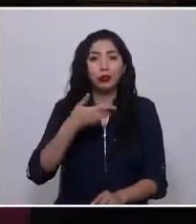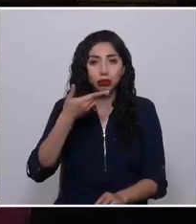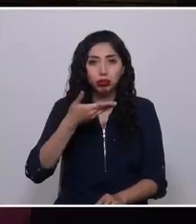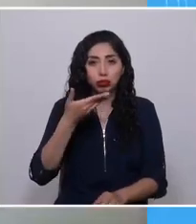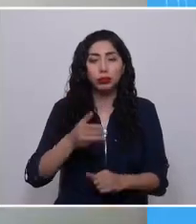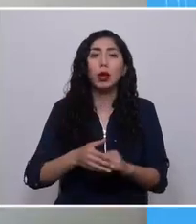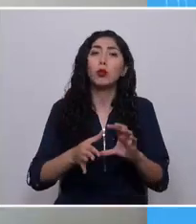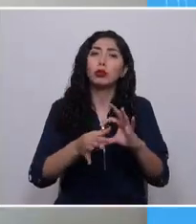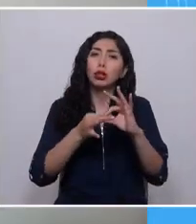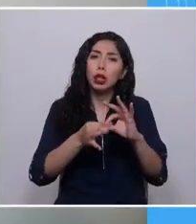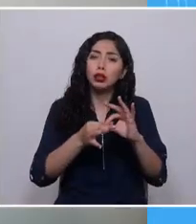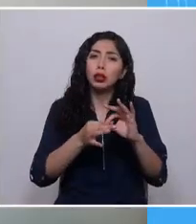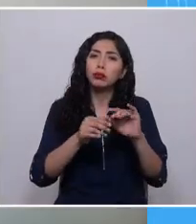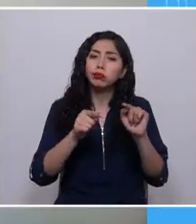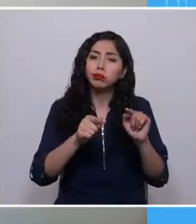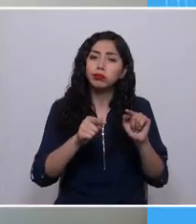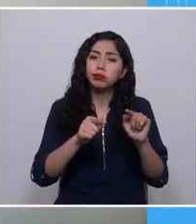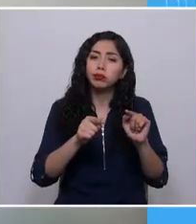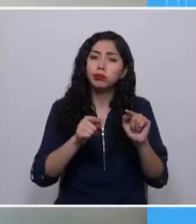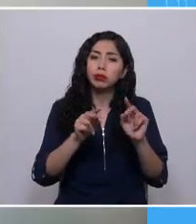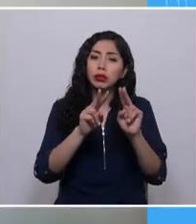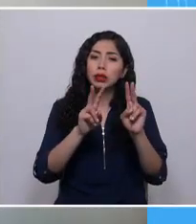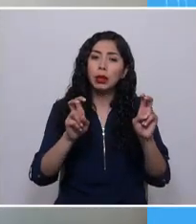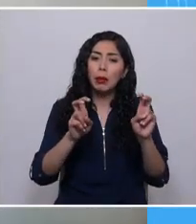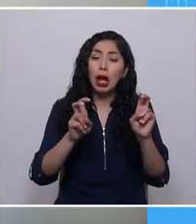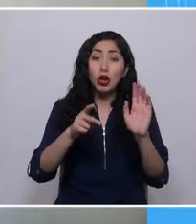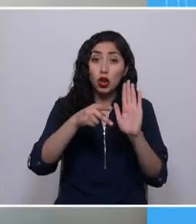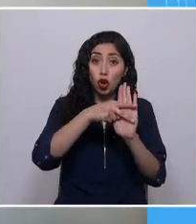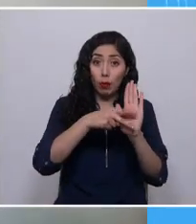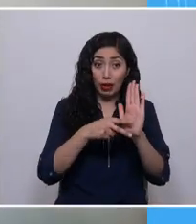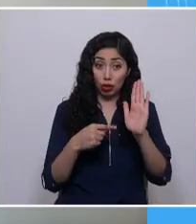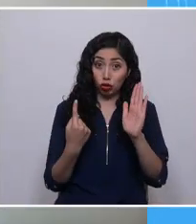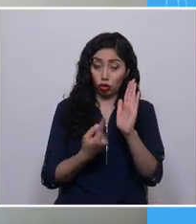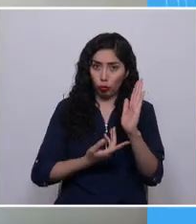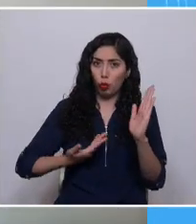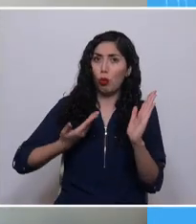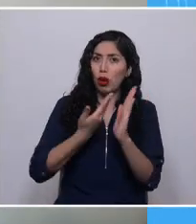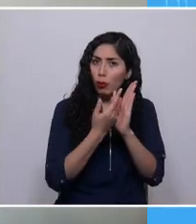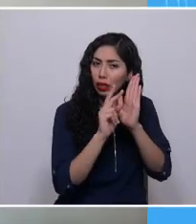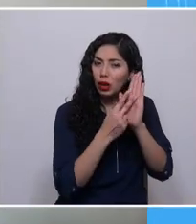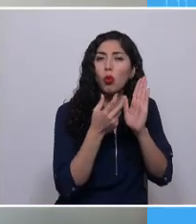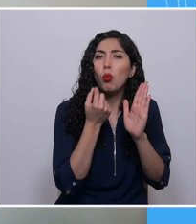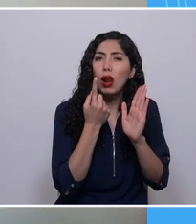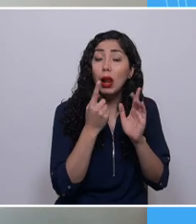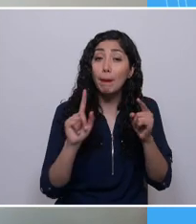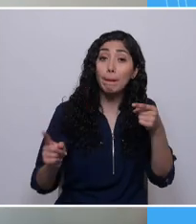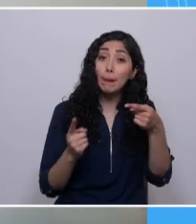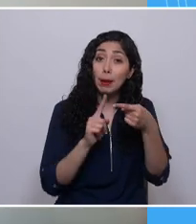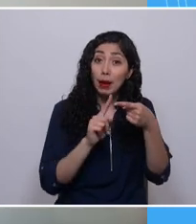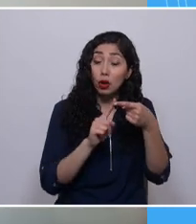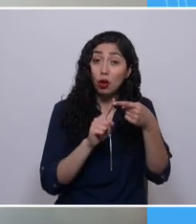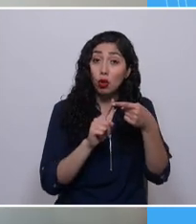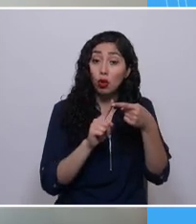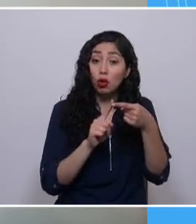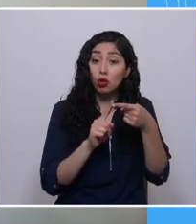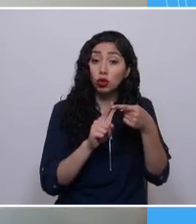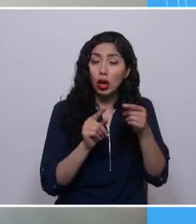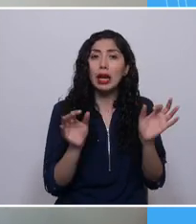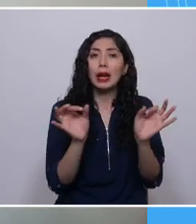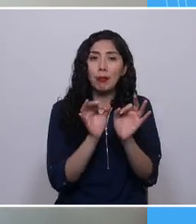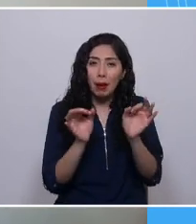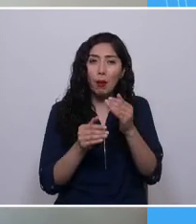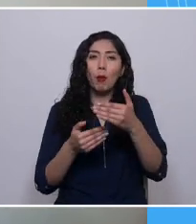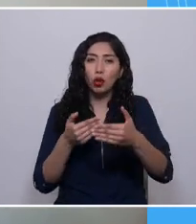Las principales diferencias entre el texto base y la norma que proponemos a través de esta indicación son las siguientes. En primer lugar, describimos el proceso como